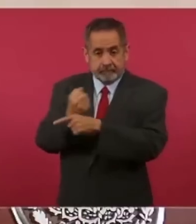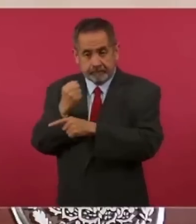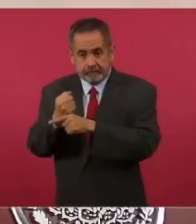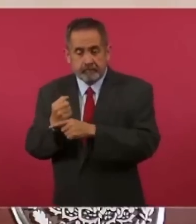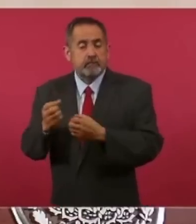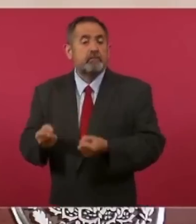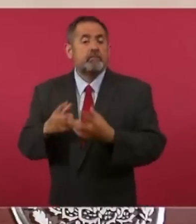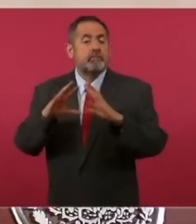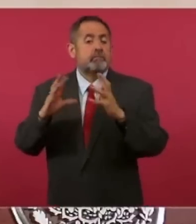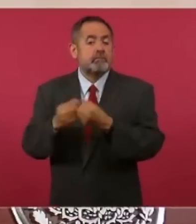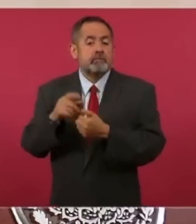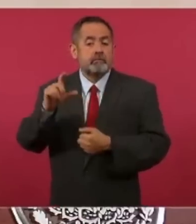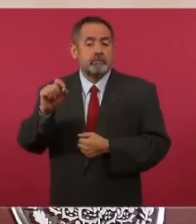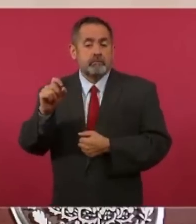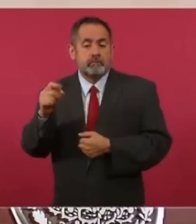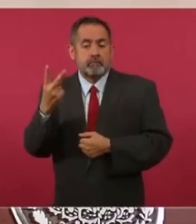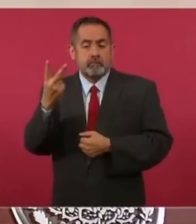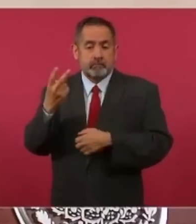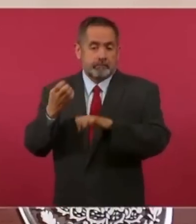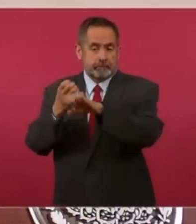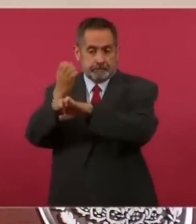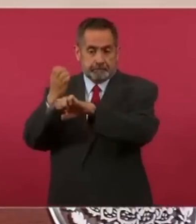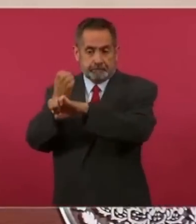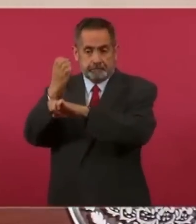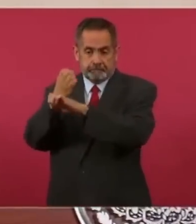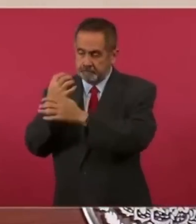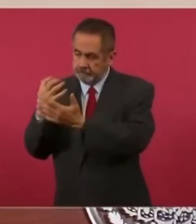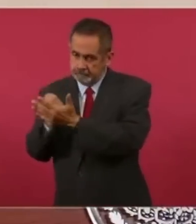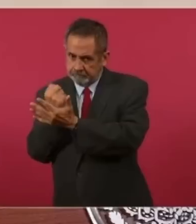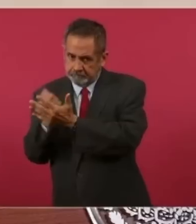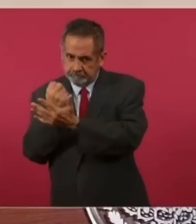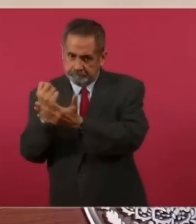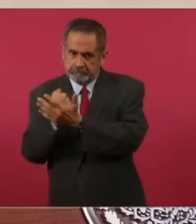22 estados.